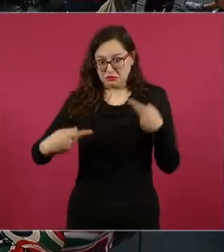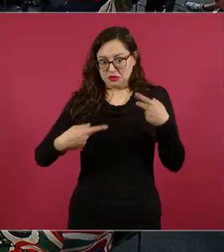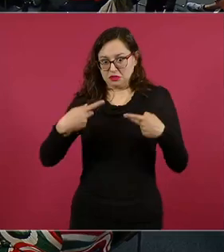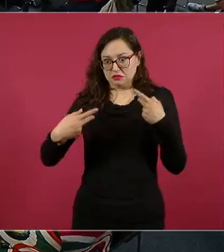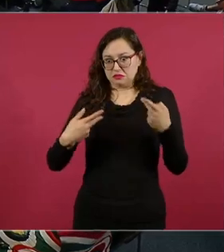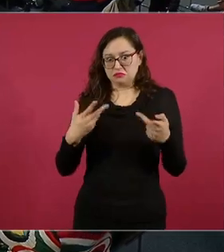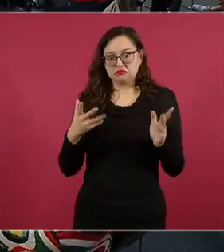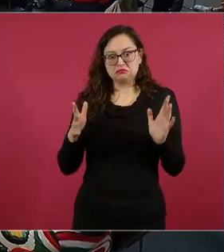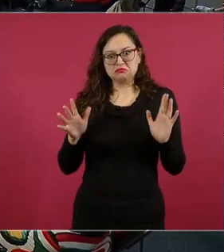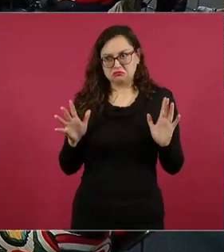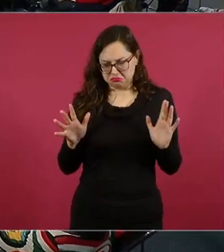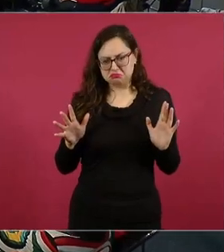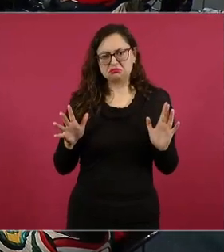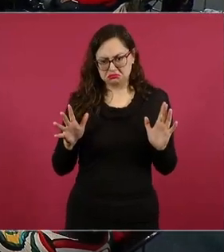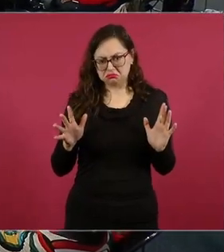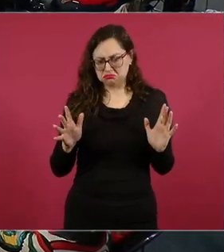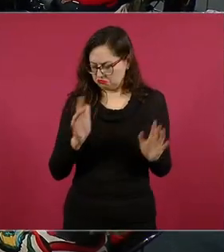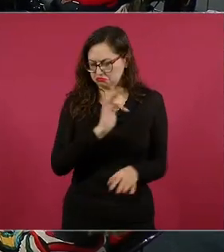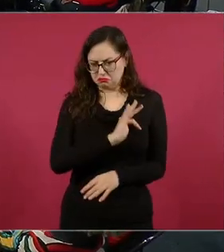Ahí andan